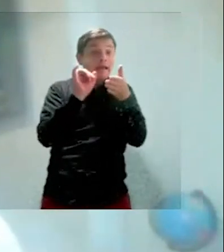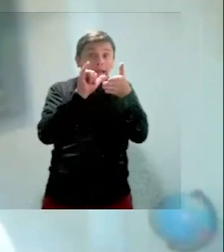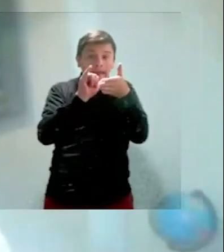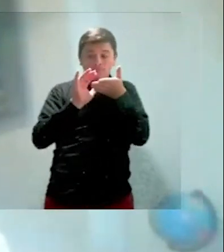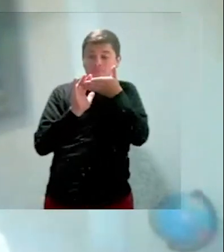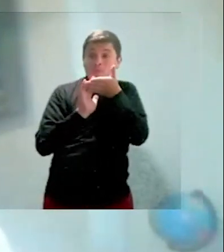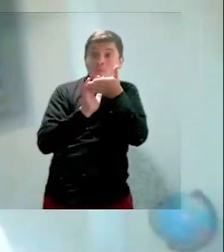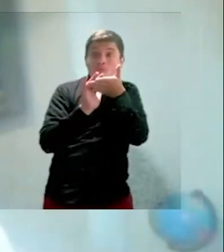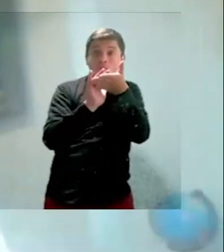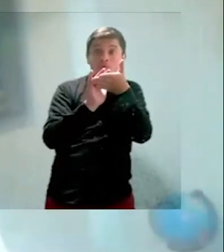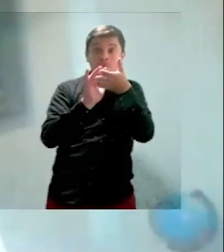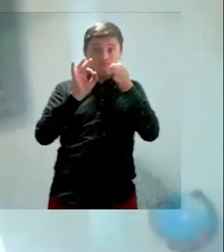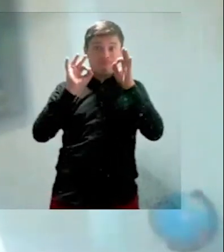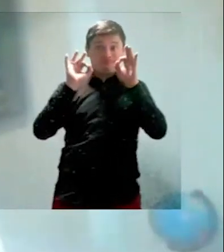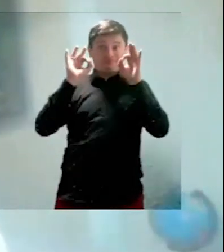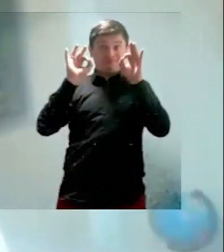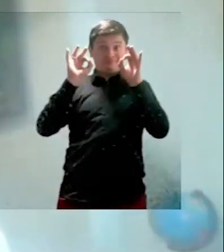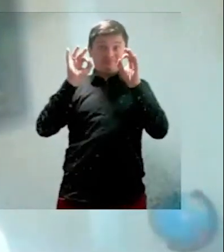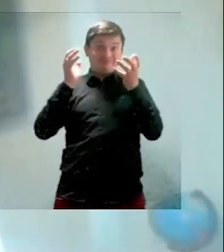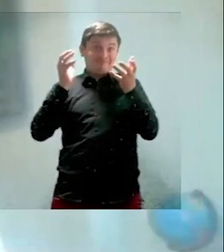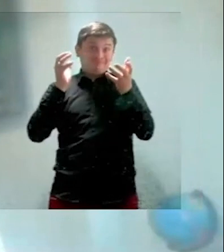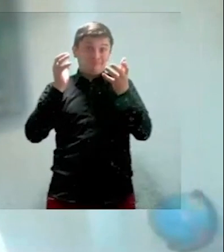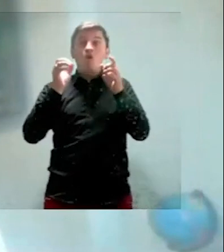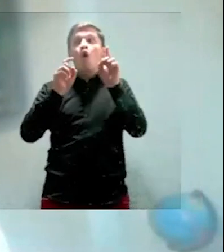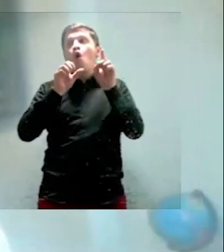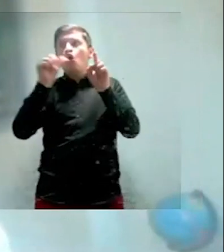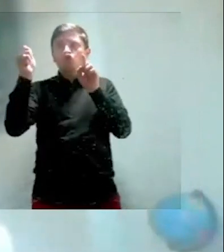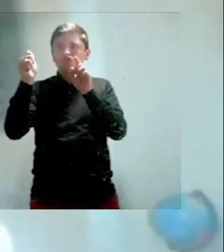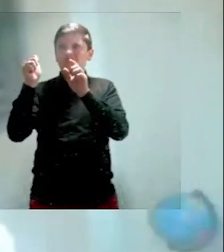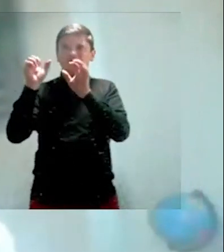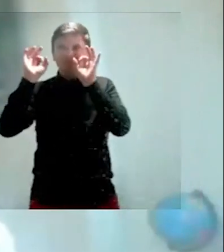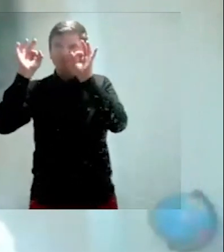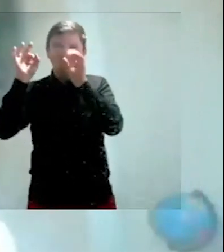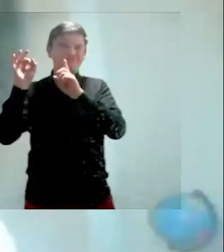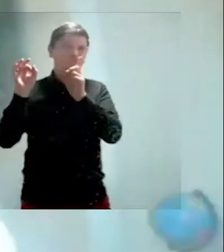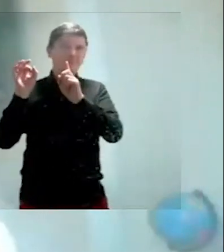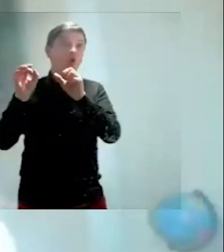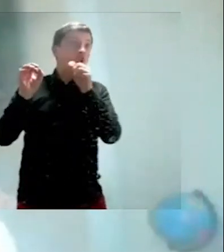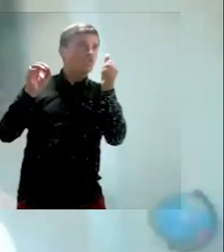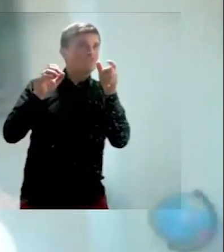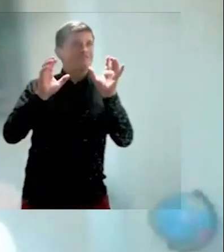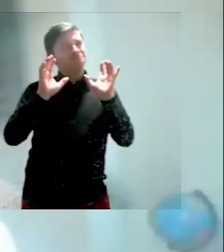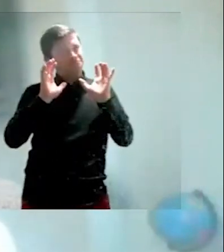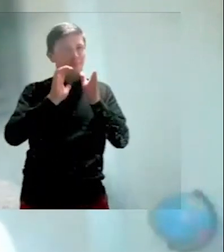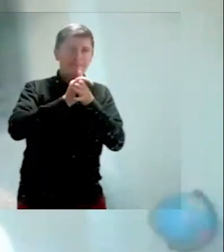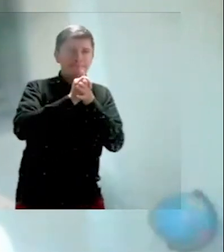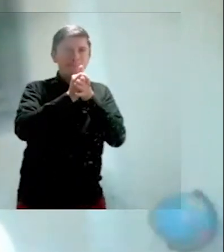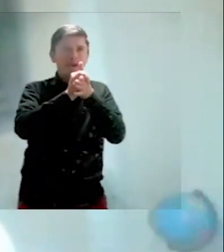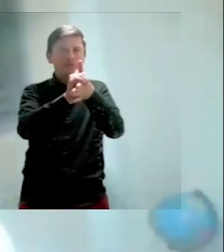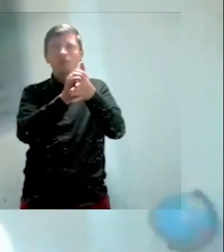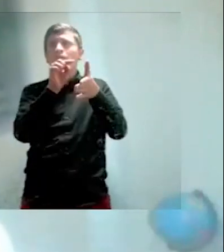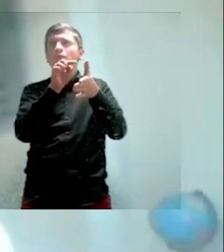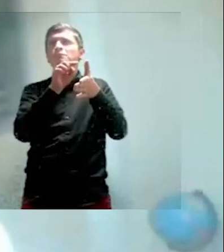son utilizados. El argumento de derecho comparado, por ejemplo, es un argumento interesante que ha introducido la Corte en